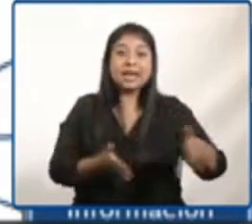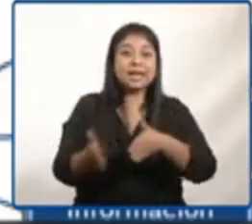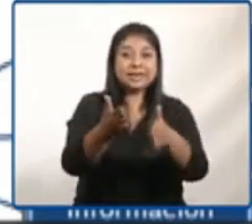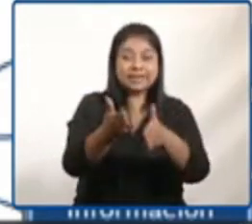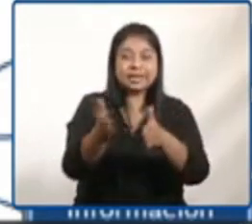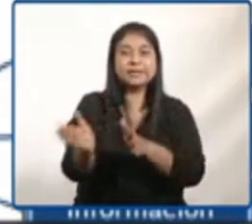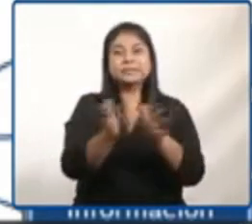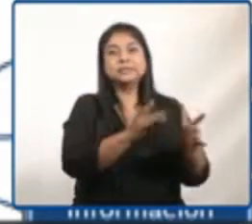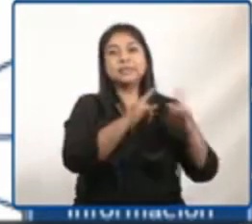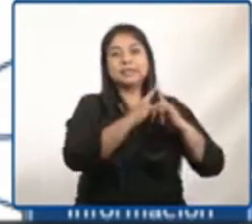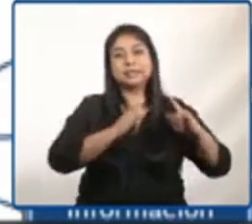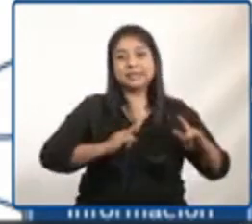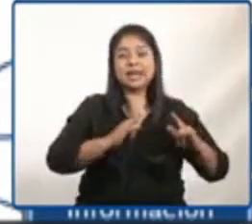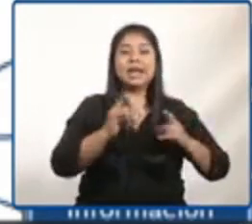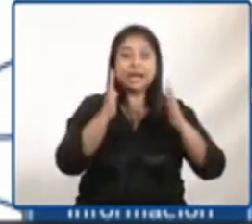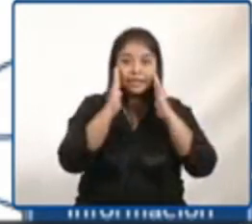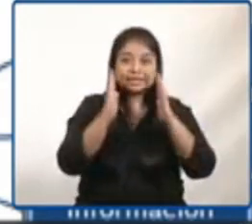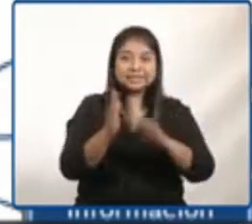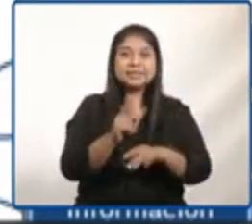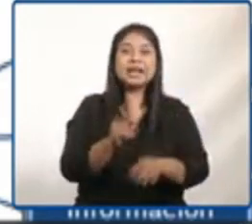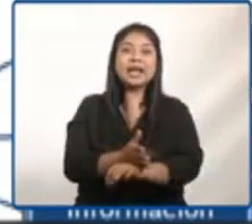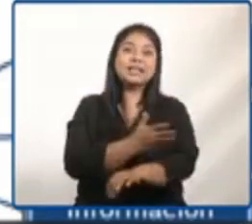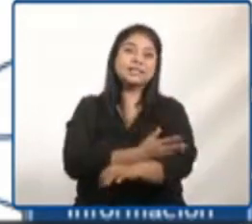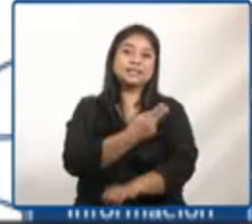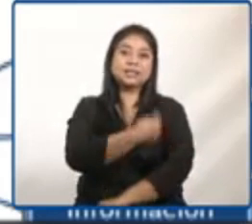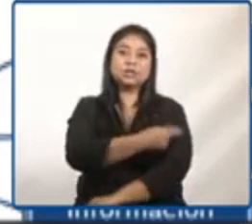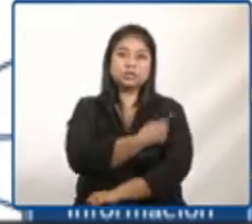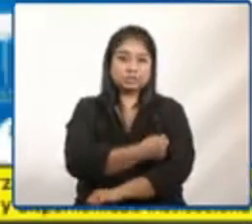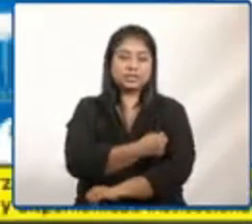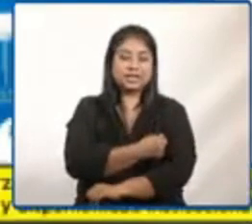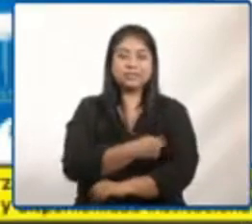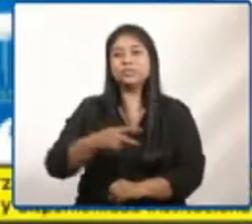los campamentos es la atención prehospitalaria